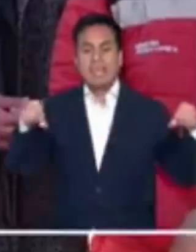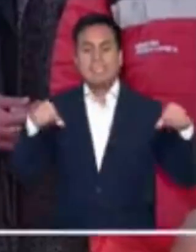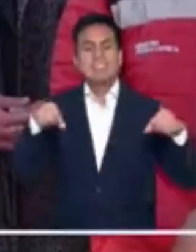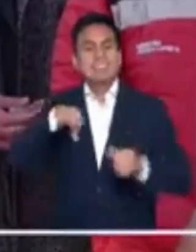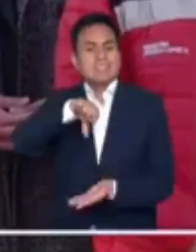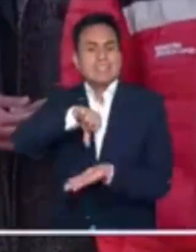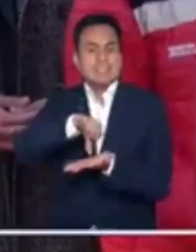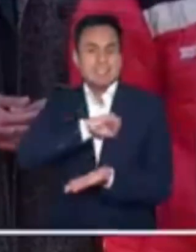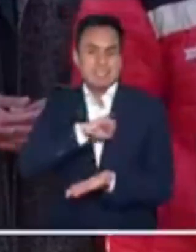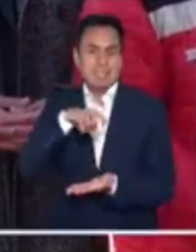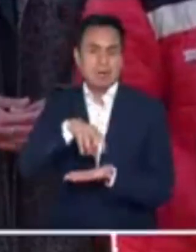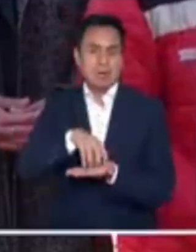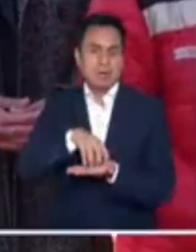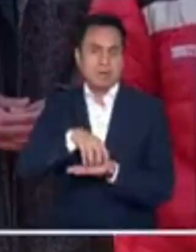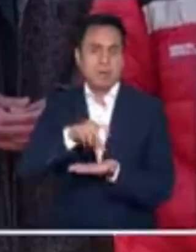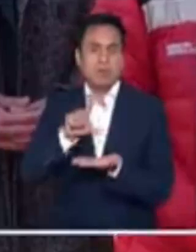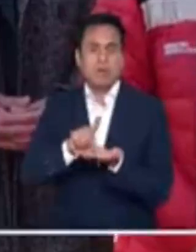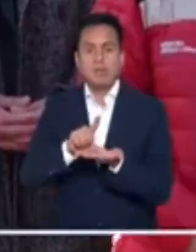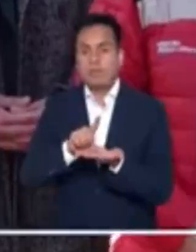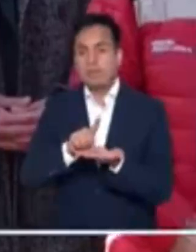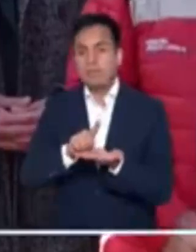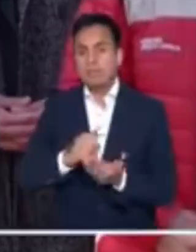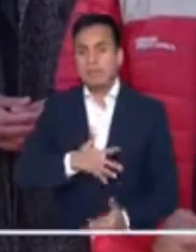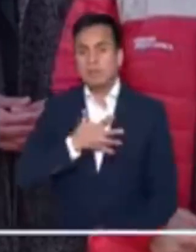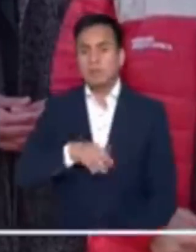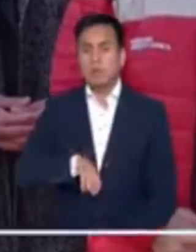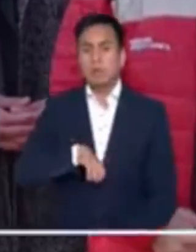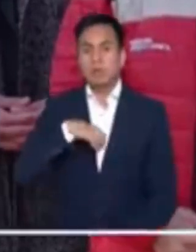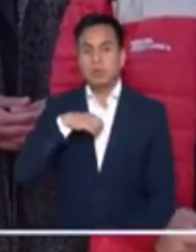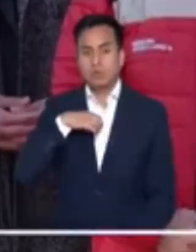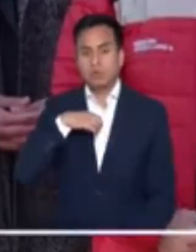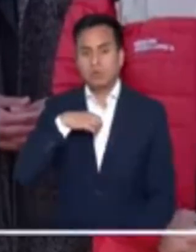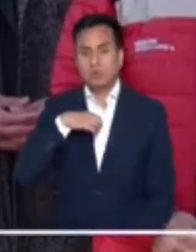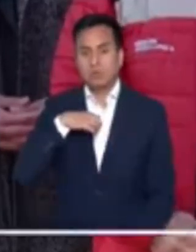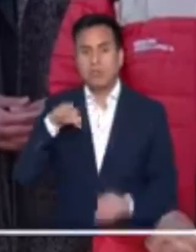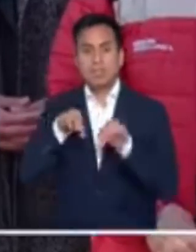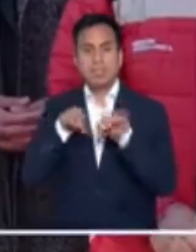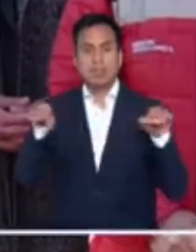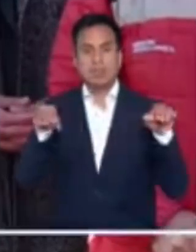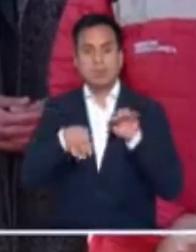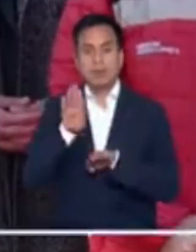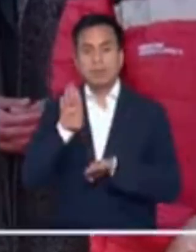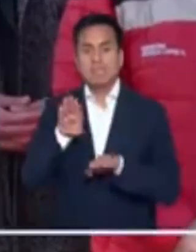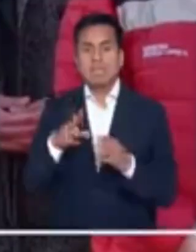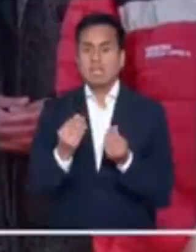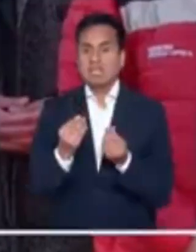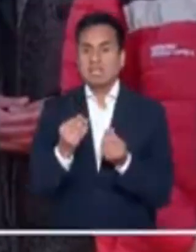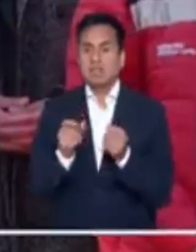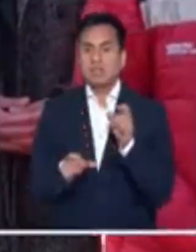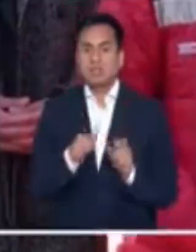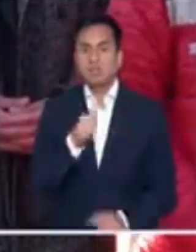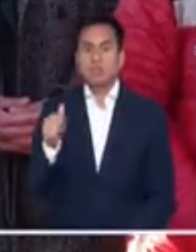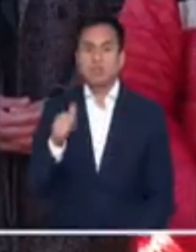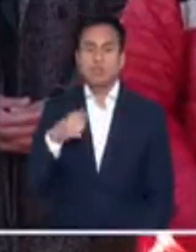de la ciudad de Santiago, que sea un lugar del que nos sintamos orgullosos y que sea además equitativo en su calidad para todos los